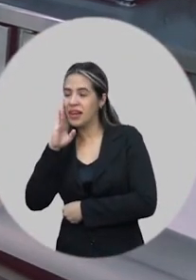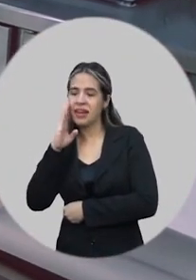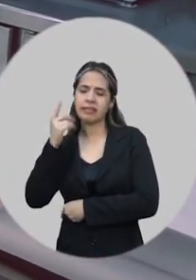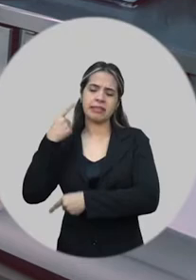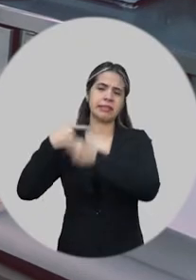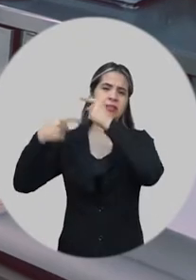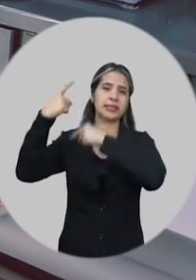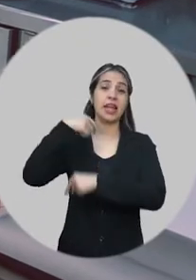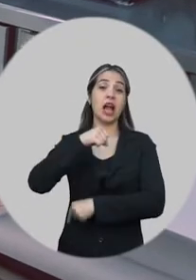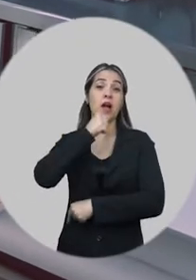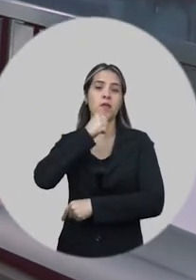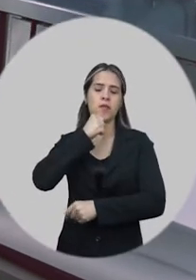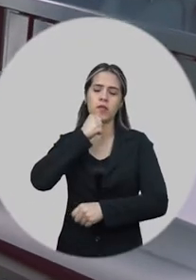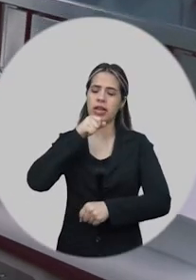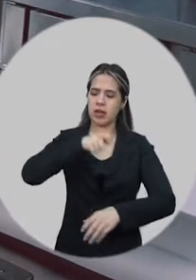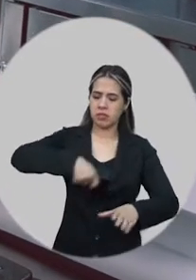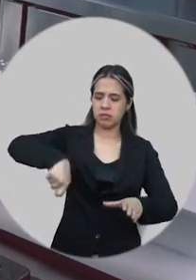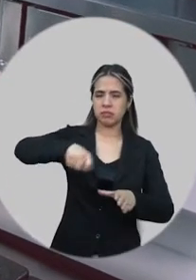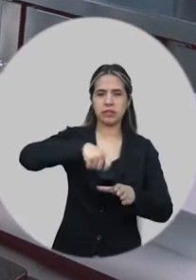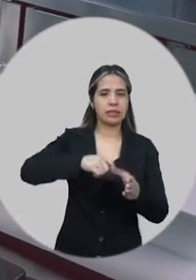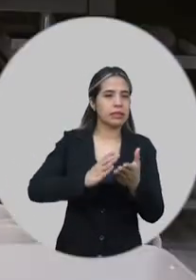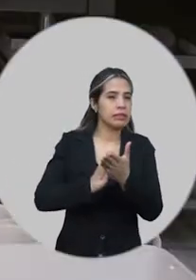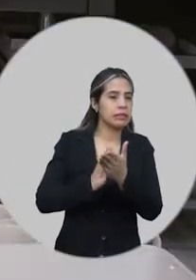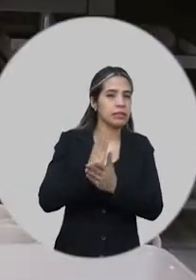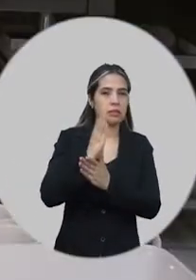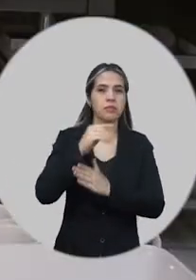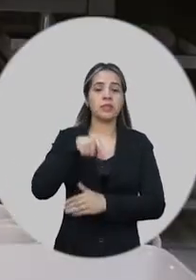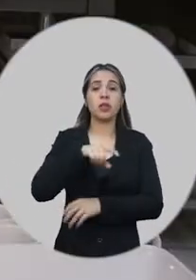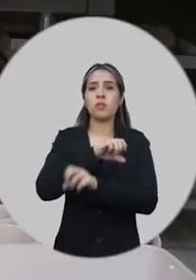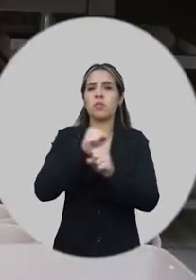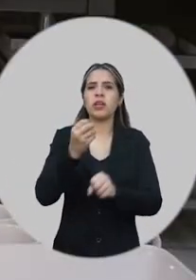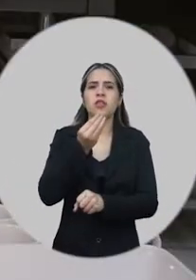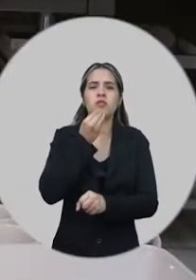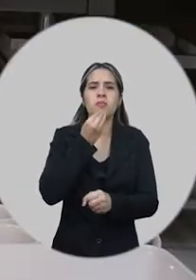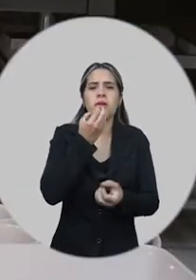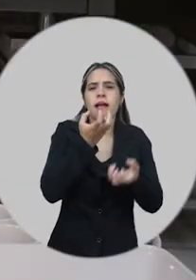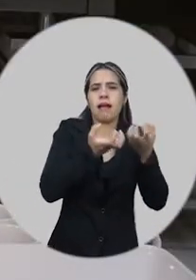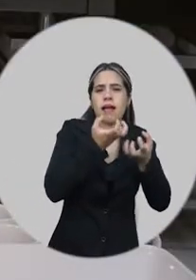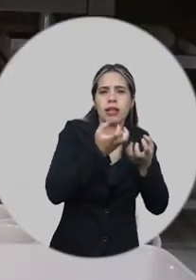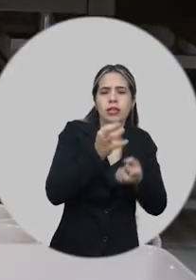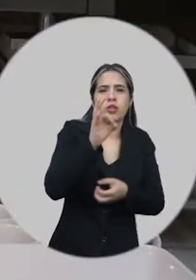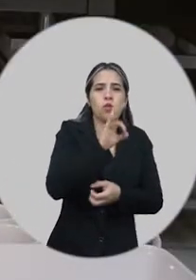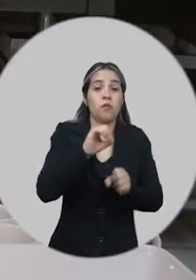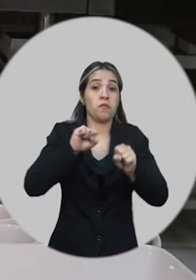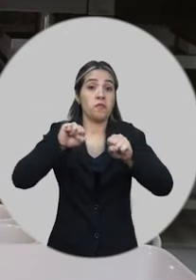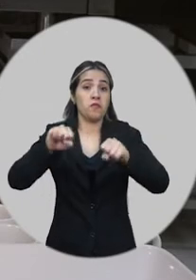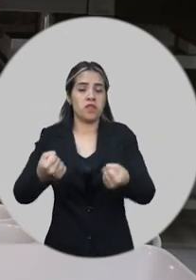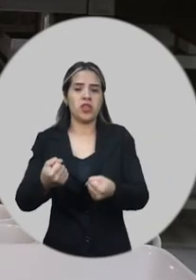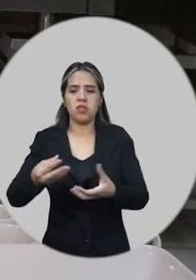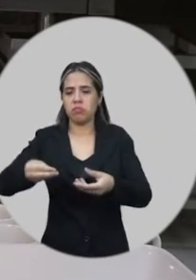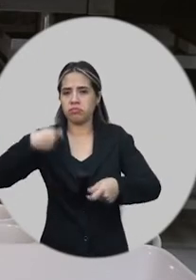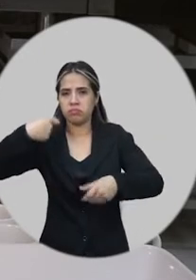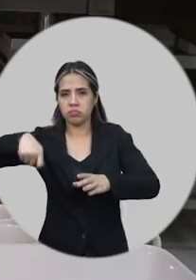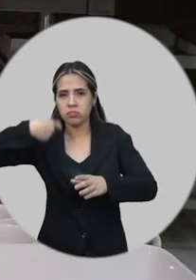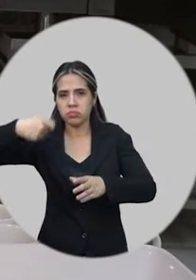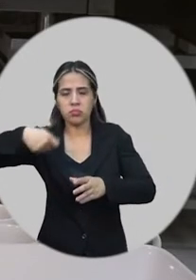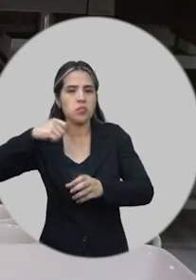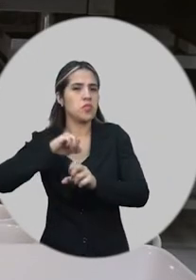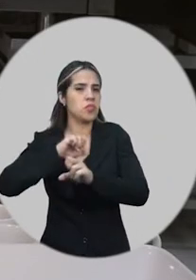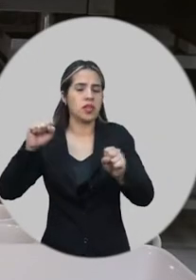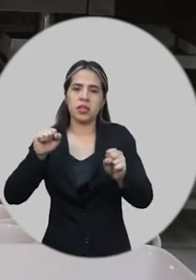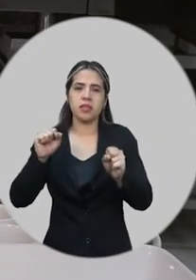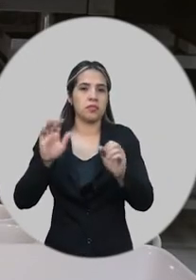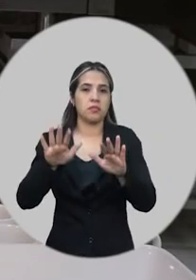Era una receta típica de Navidad, una receta que se puede comer fría y se puede comer también